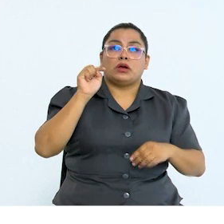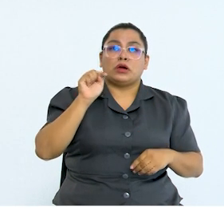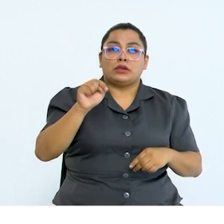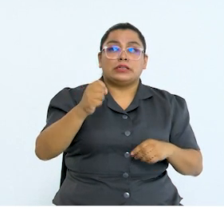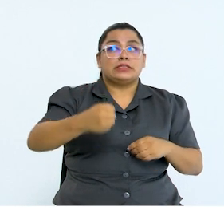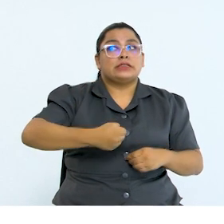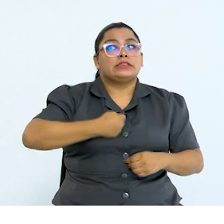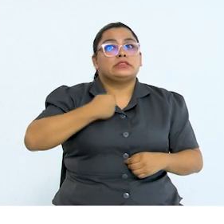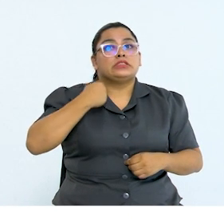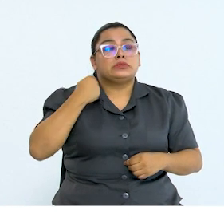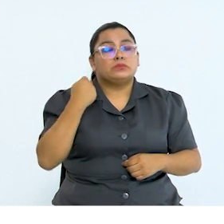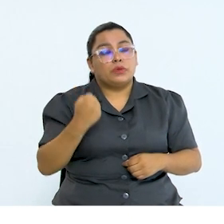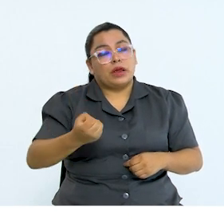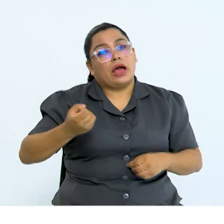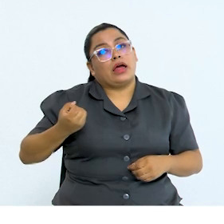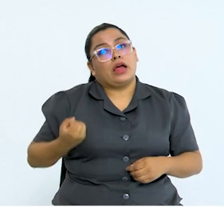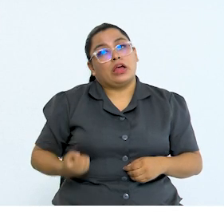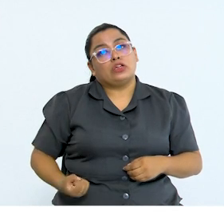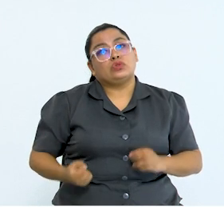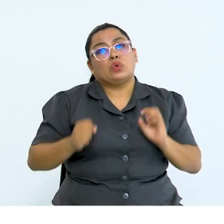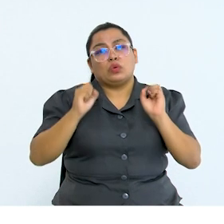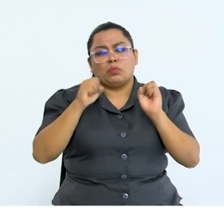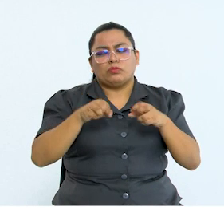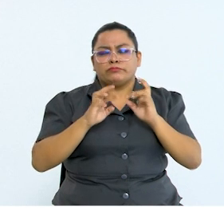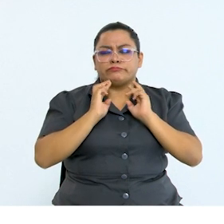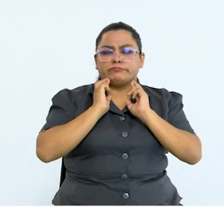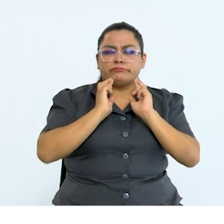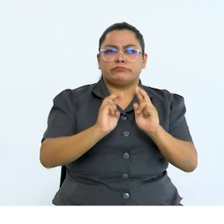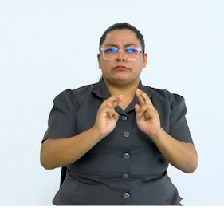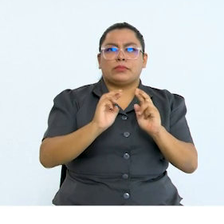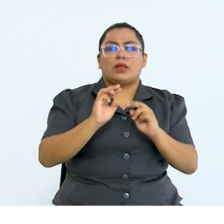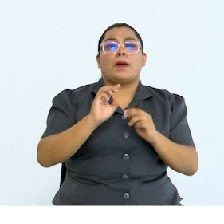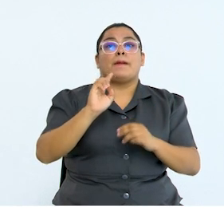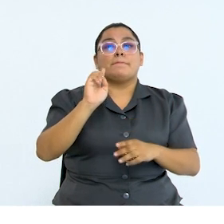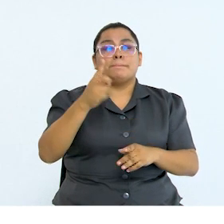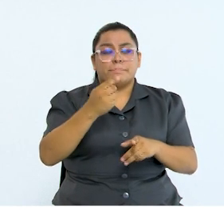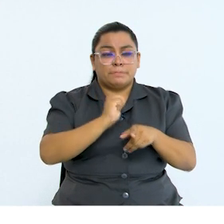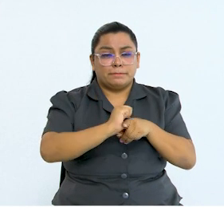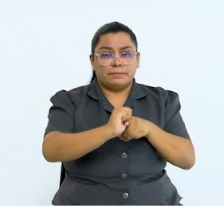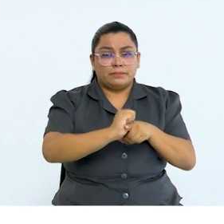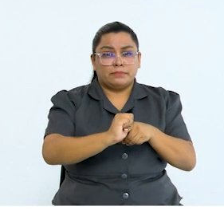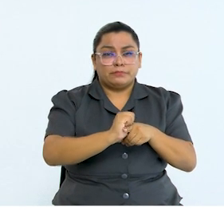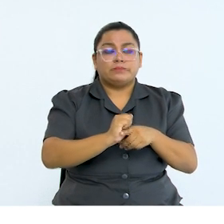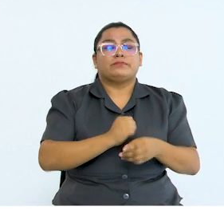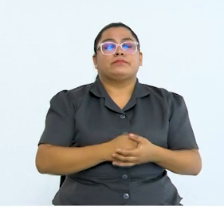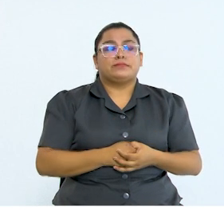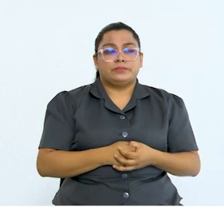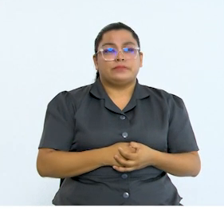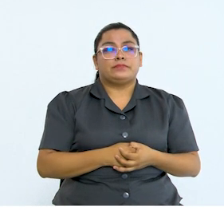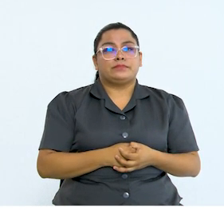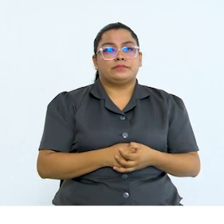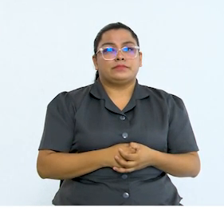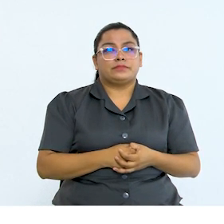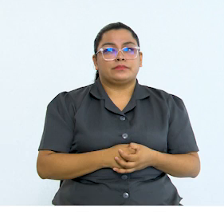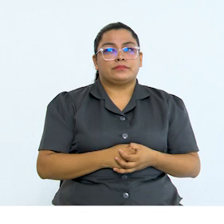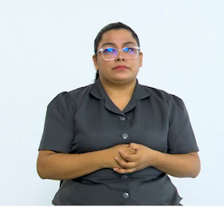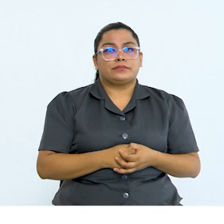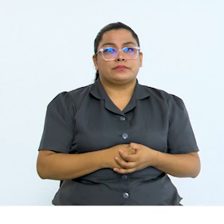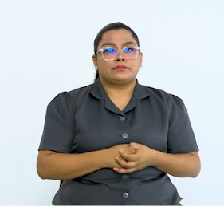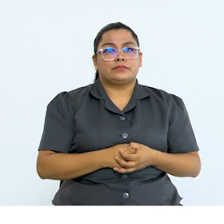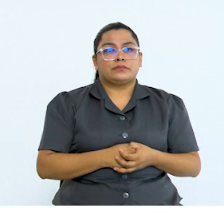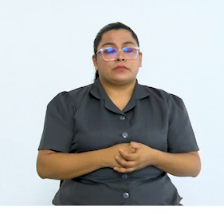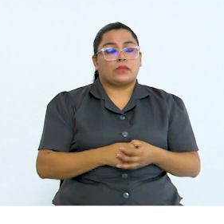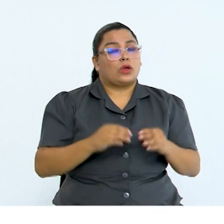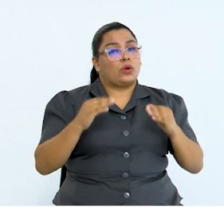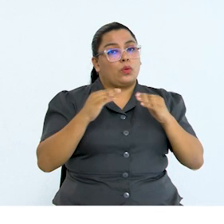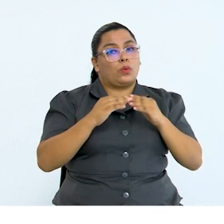estudiantes resuelvan el primer ejercicio de esta sección de problemas. Además, en este momento de